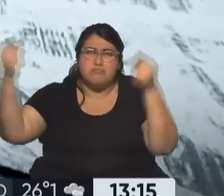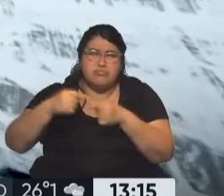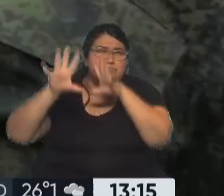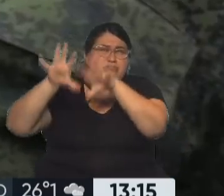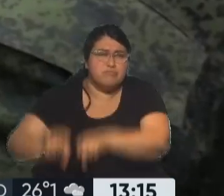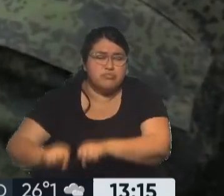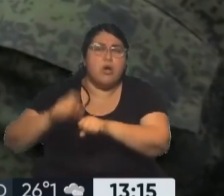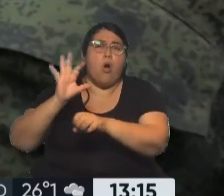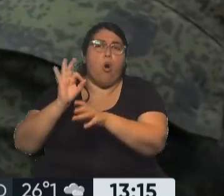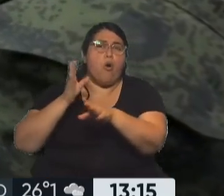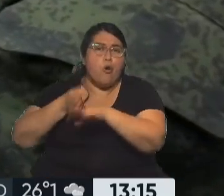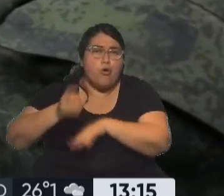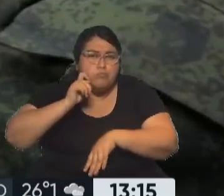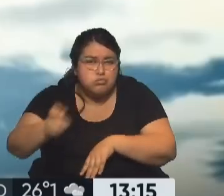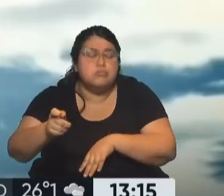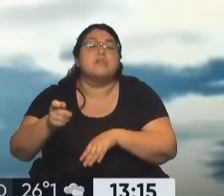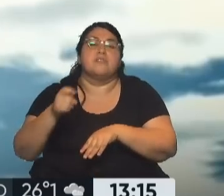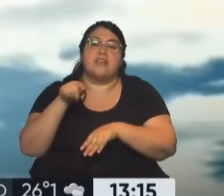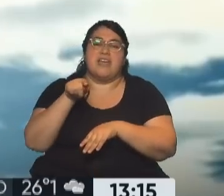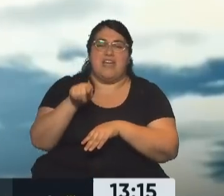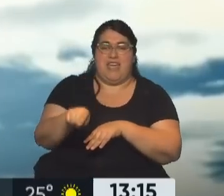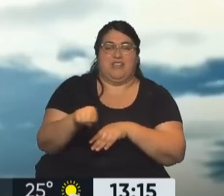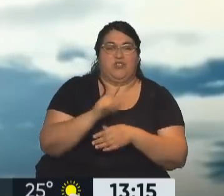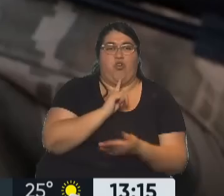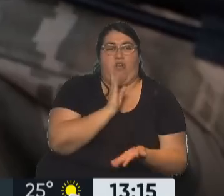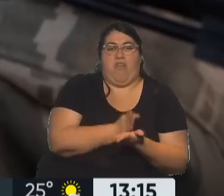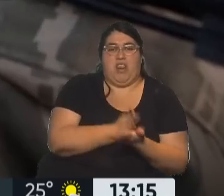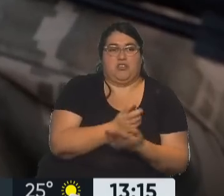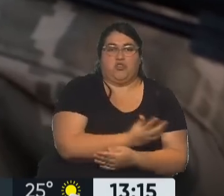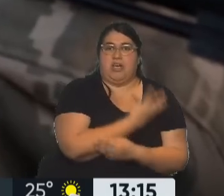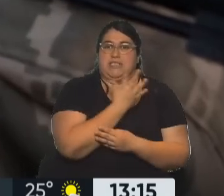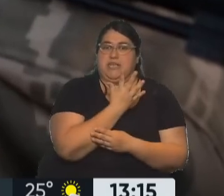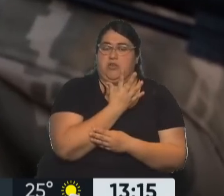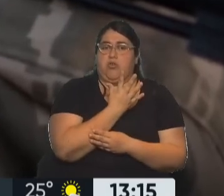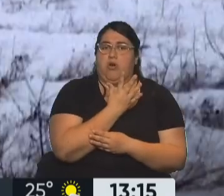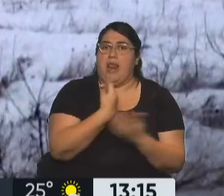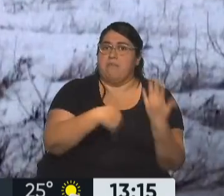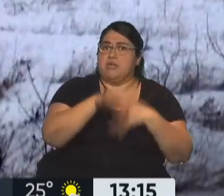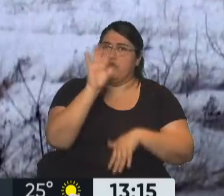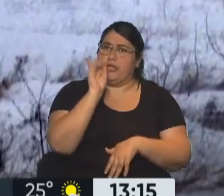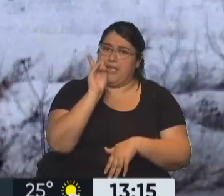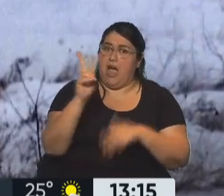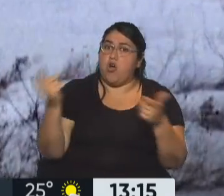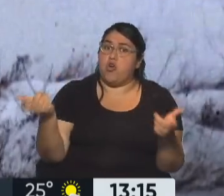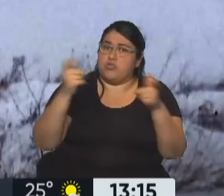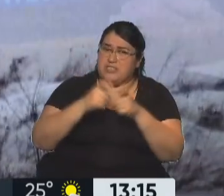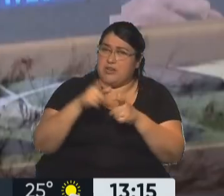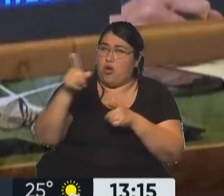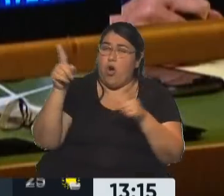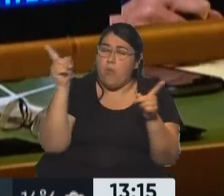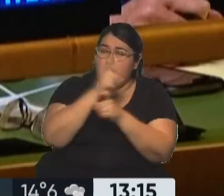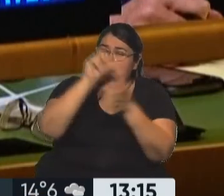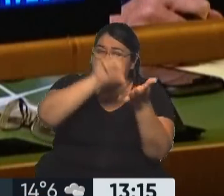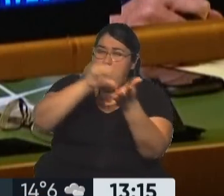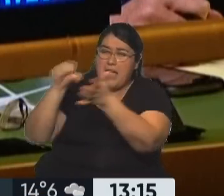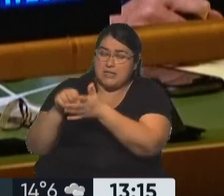una ocupación en otro país. Así planteado, el derecho a veto ha paralizado en muchas ocasiones al Consejo frente a graves conflictos, por lo